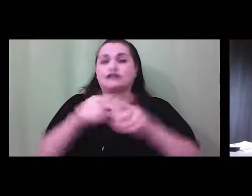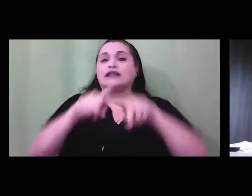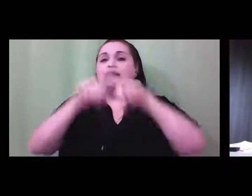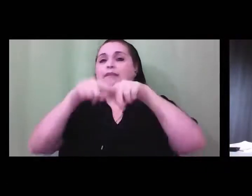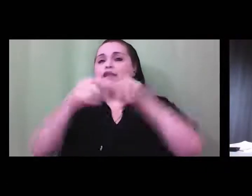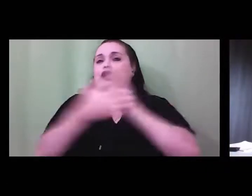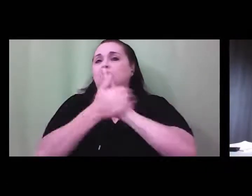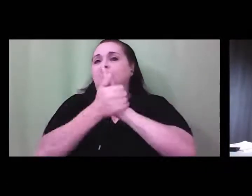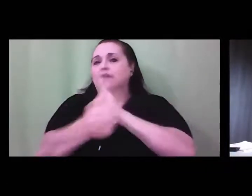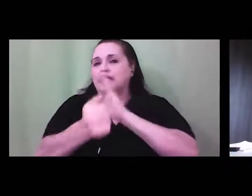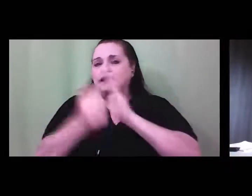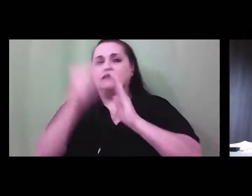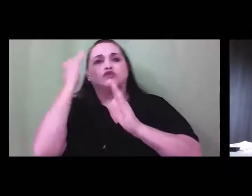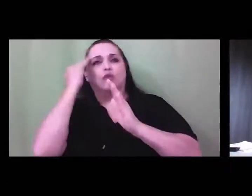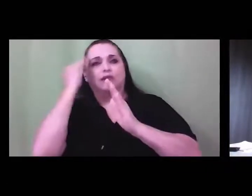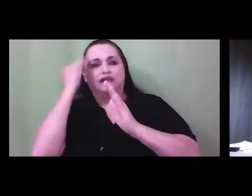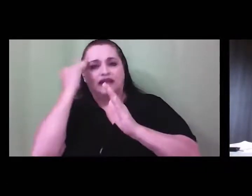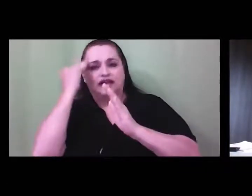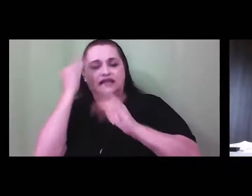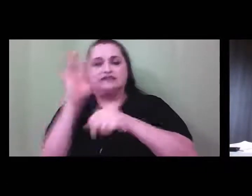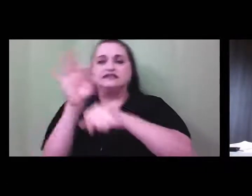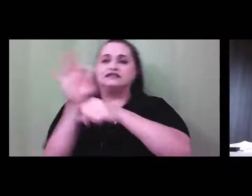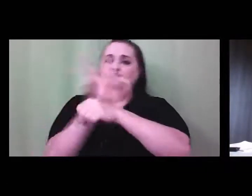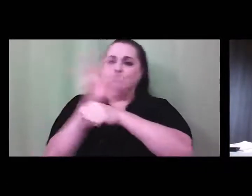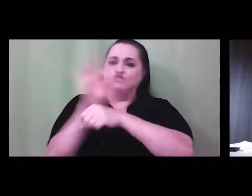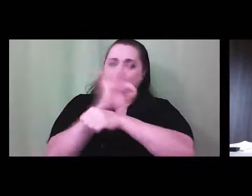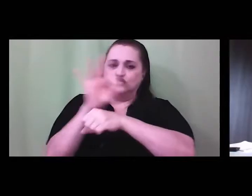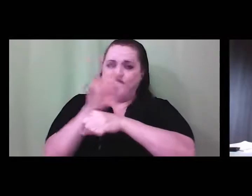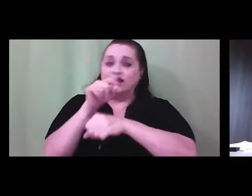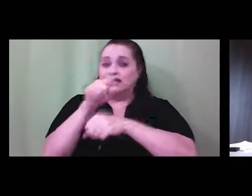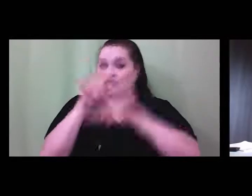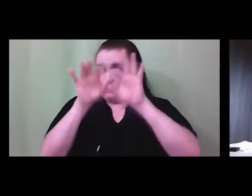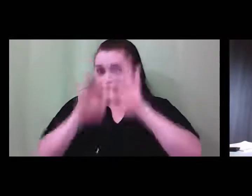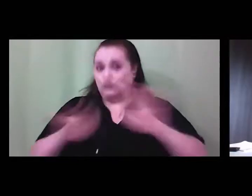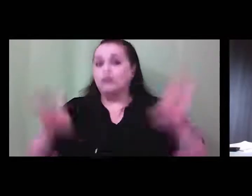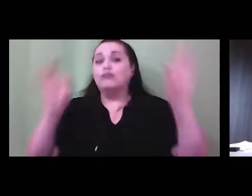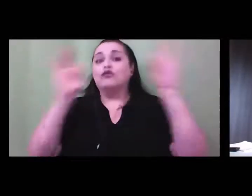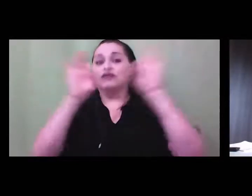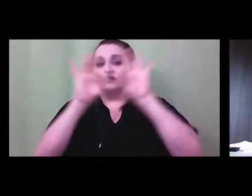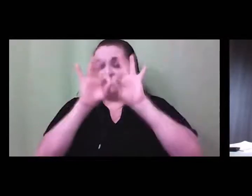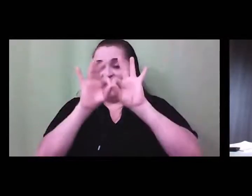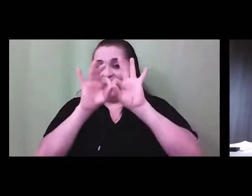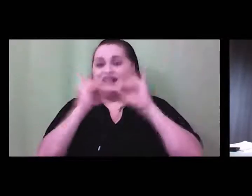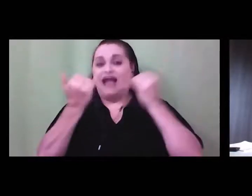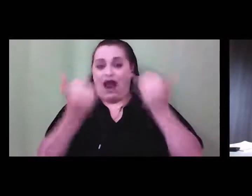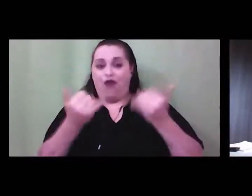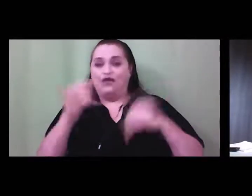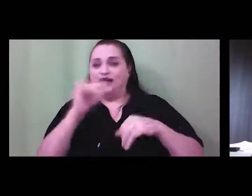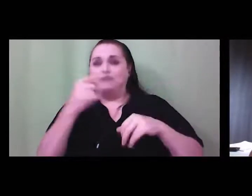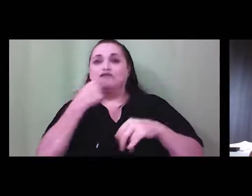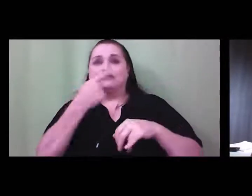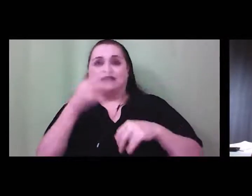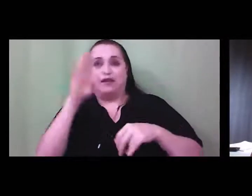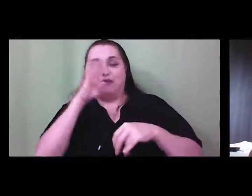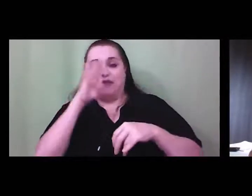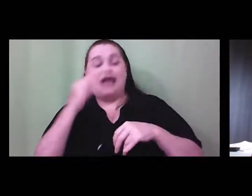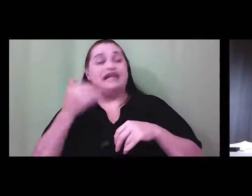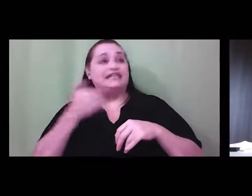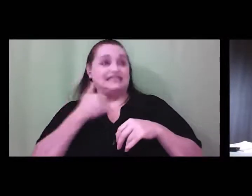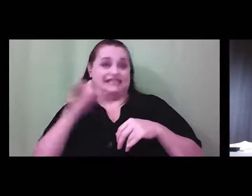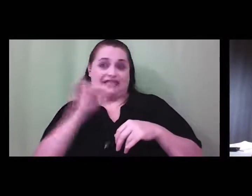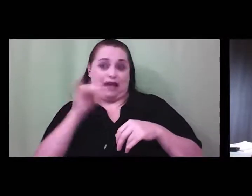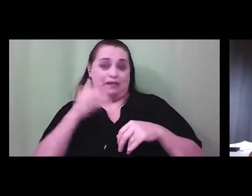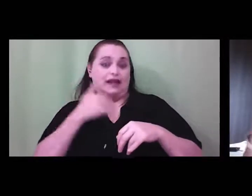habilidades, competencias y funciones. Eso es muy importante, porque ahora también nos decía una mamá, bueno, es que sí también